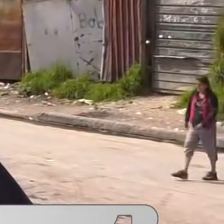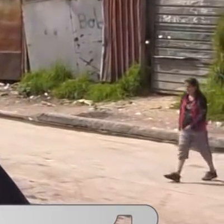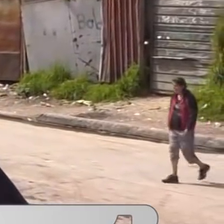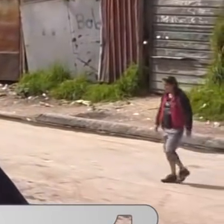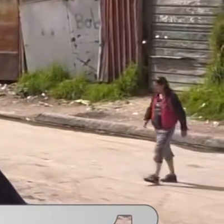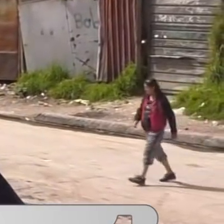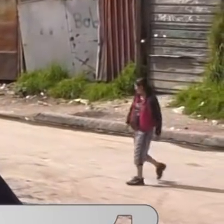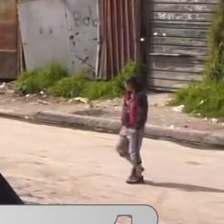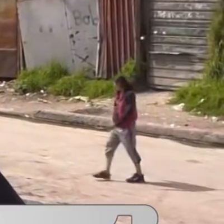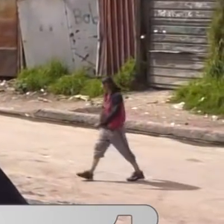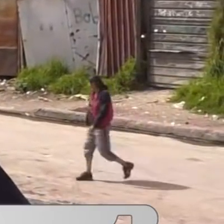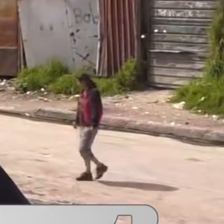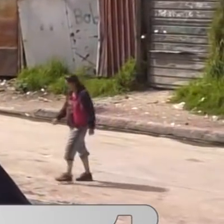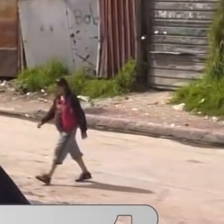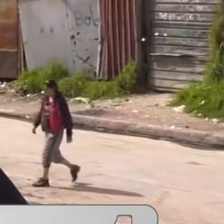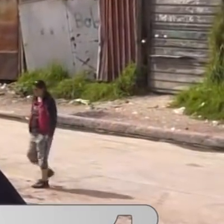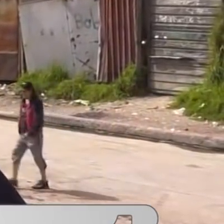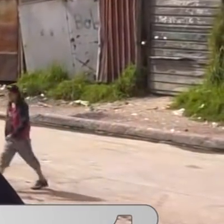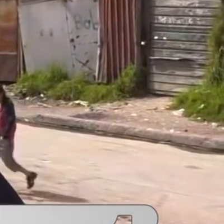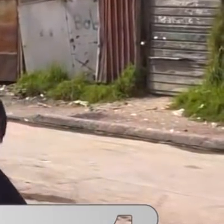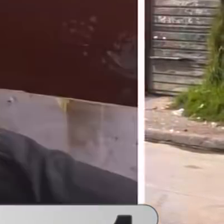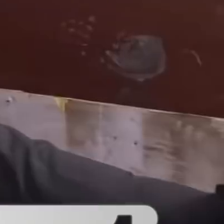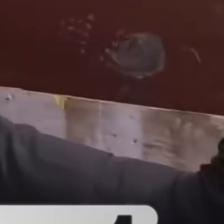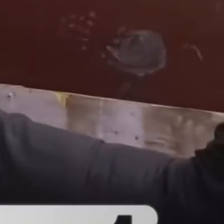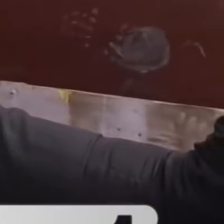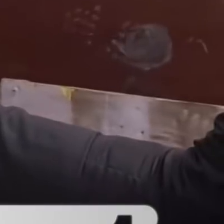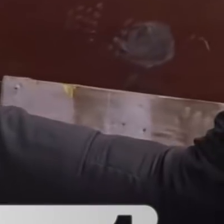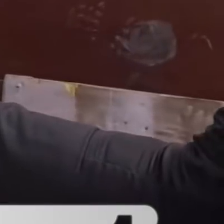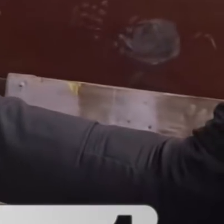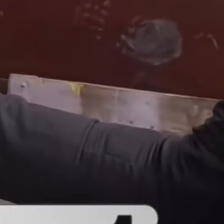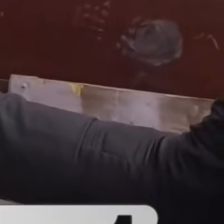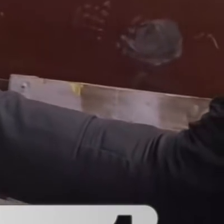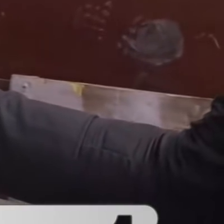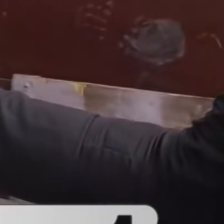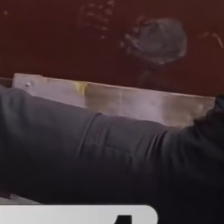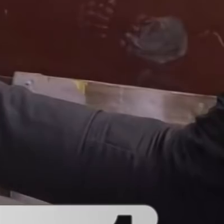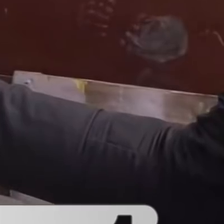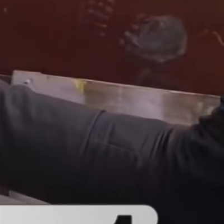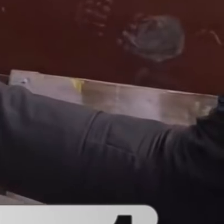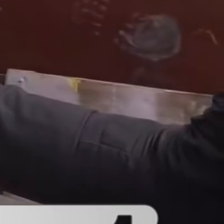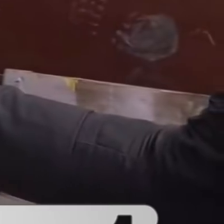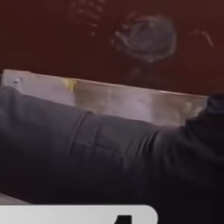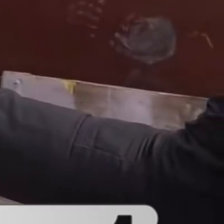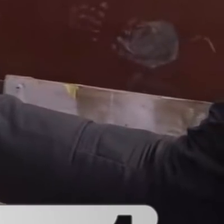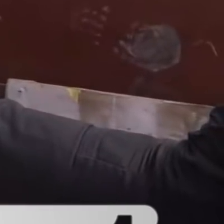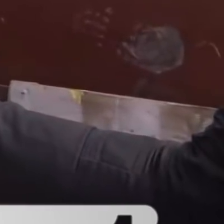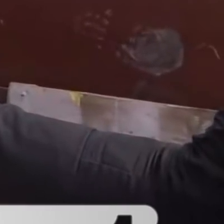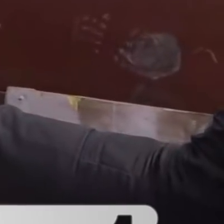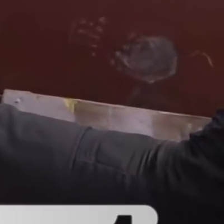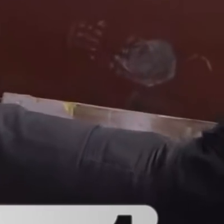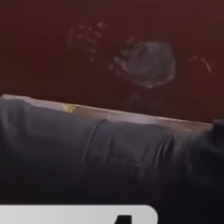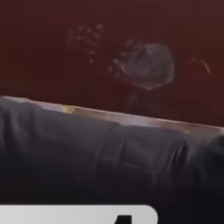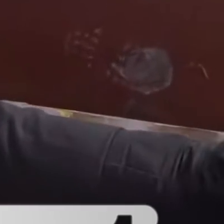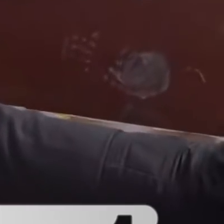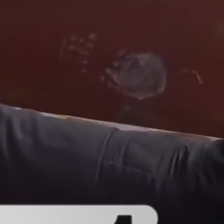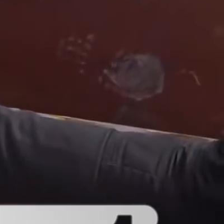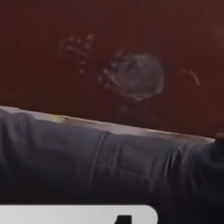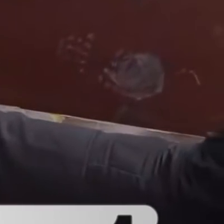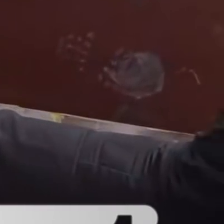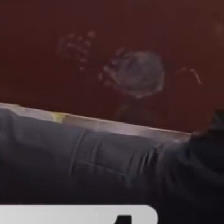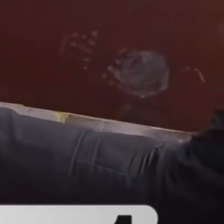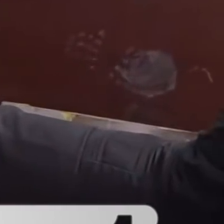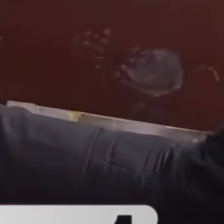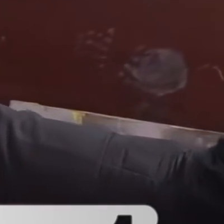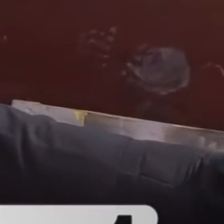darnos una opción real y digna. Nada tenemos de recursos ni nada, ni nos dieron un apoyo, ni lo di un arriendo, ni